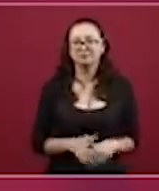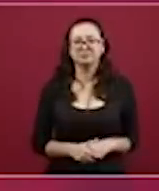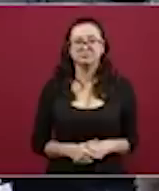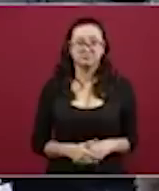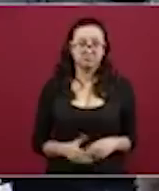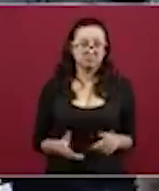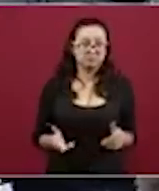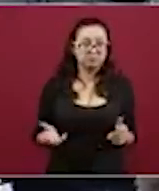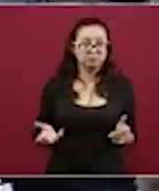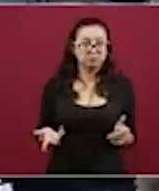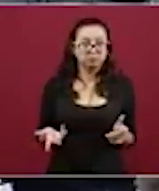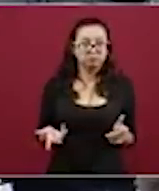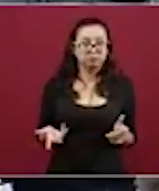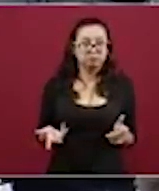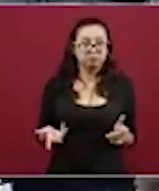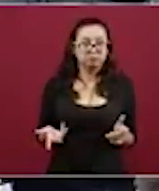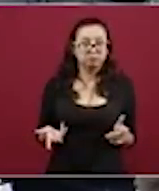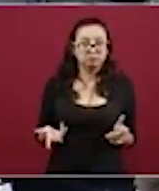De manera